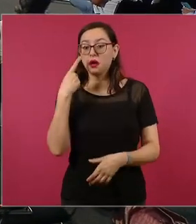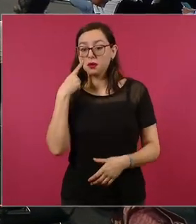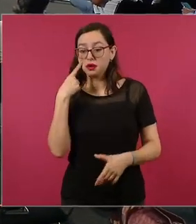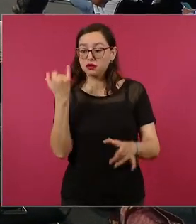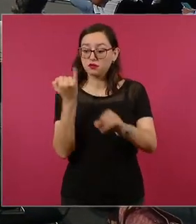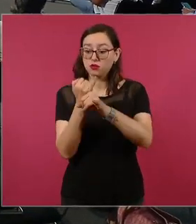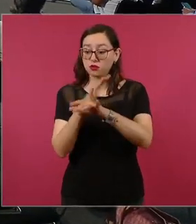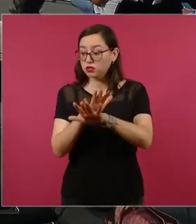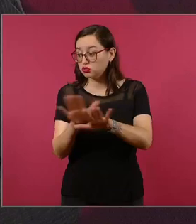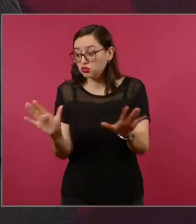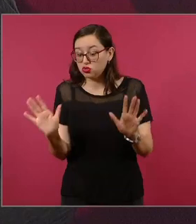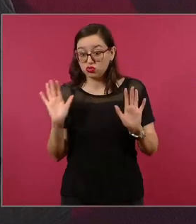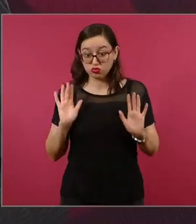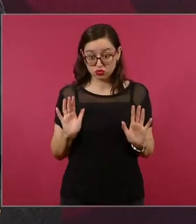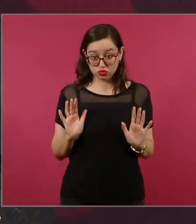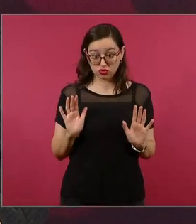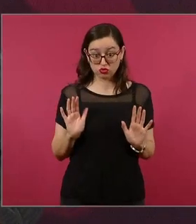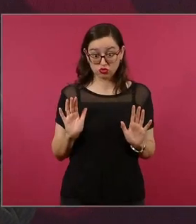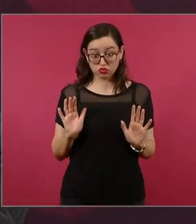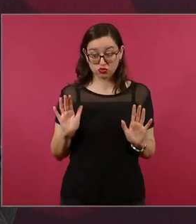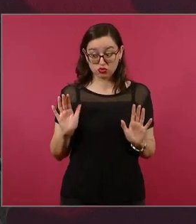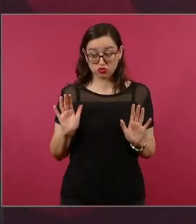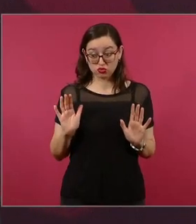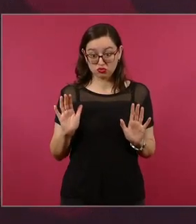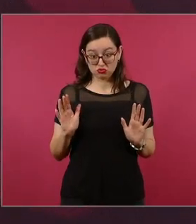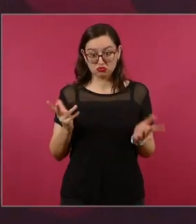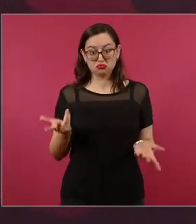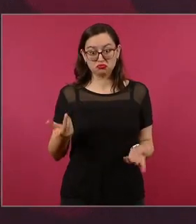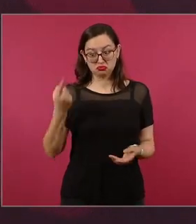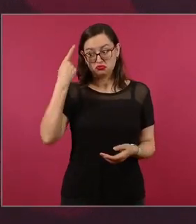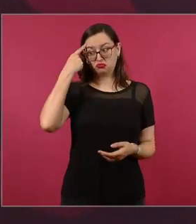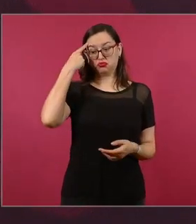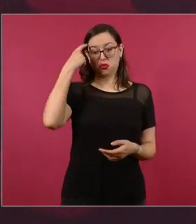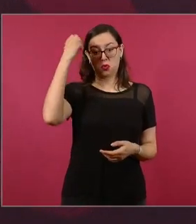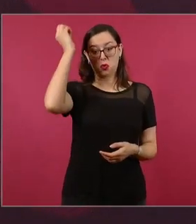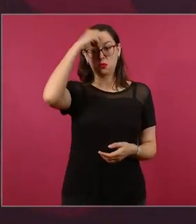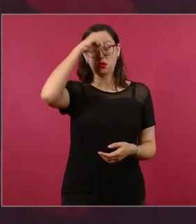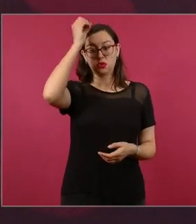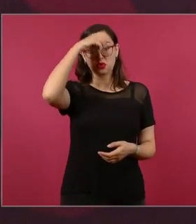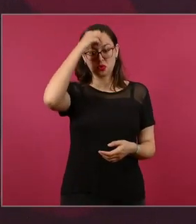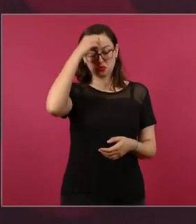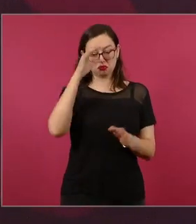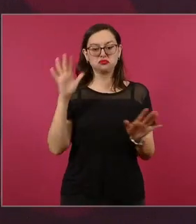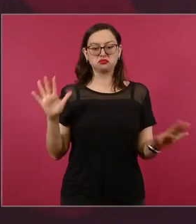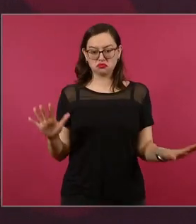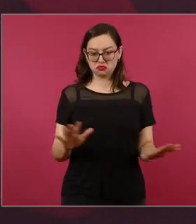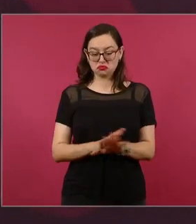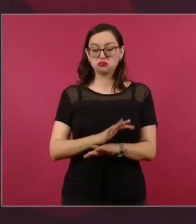informemos, y es de sabios cambiar de opinión,